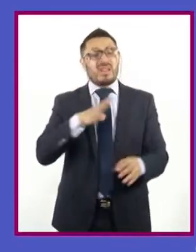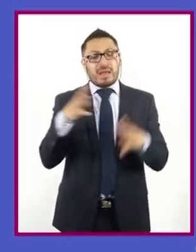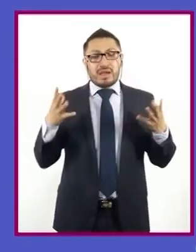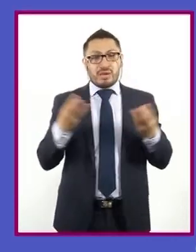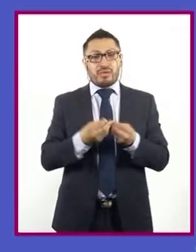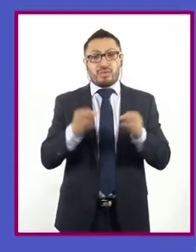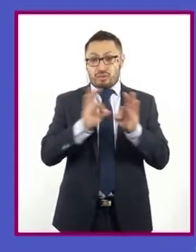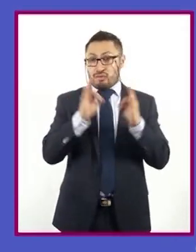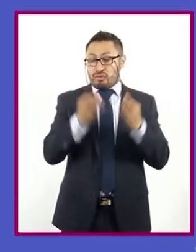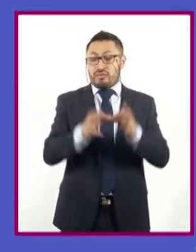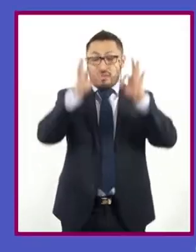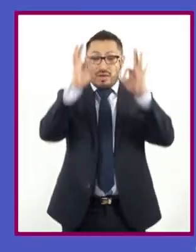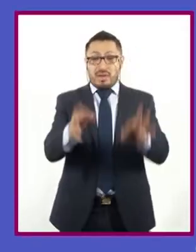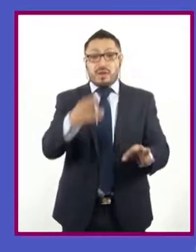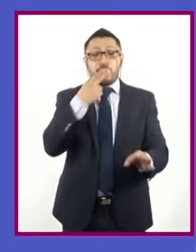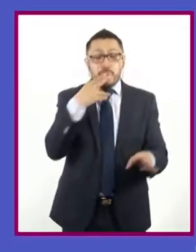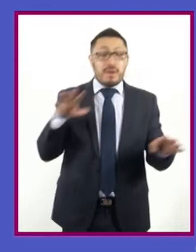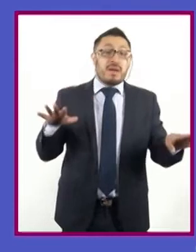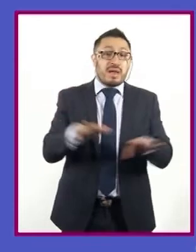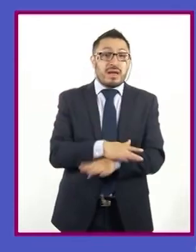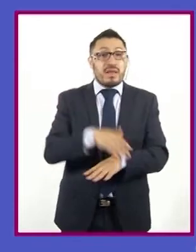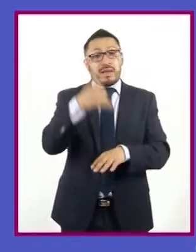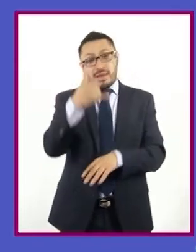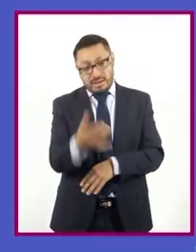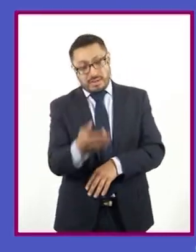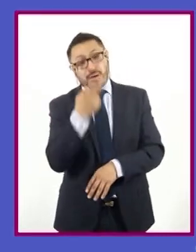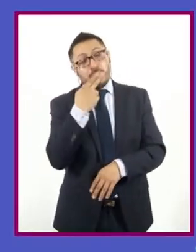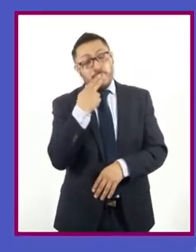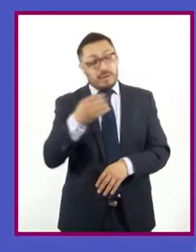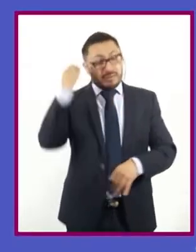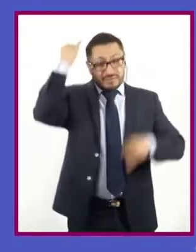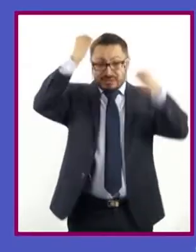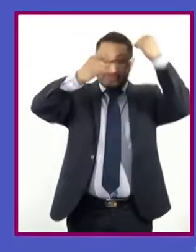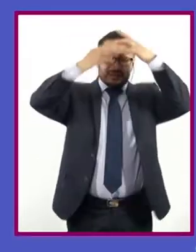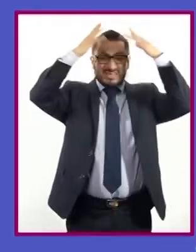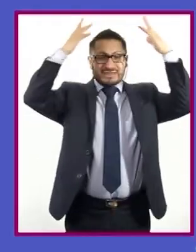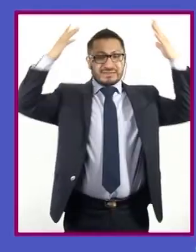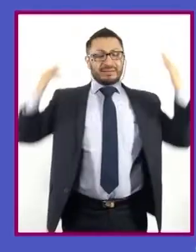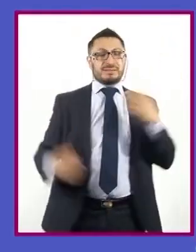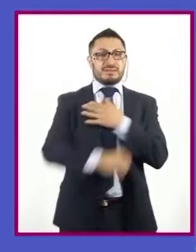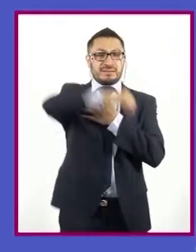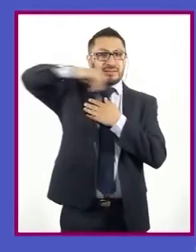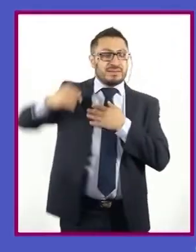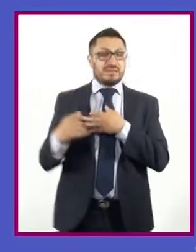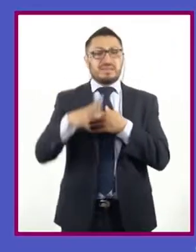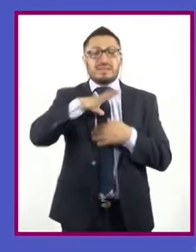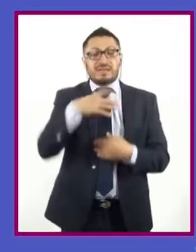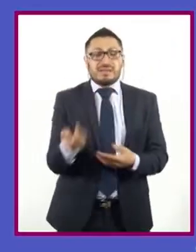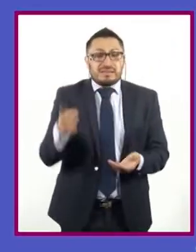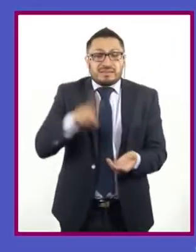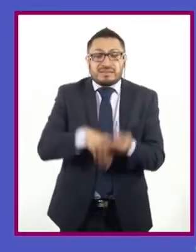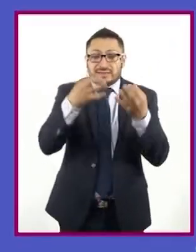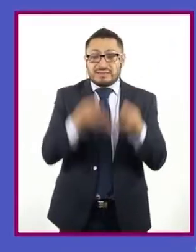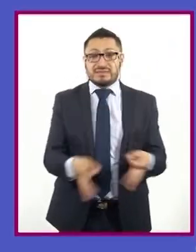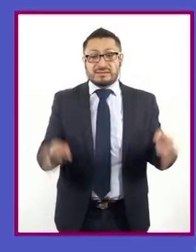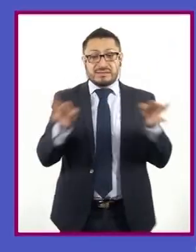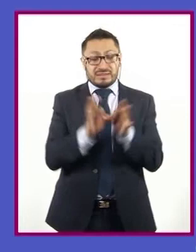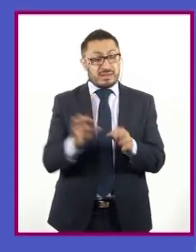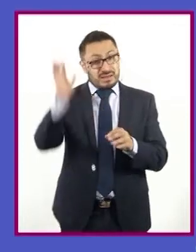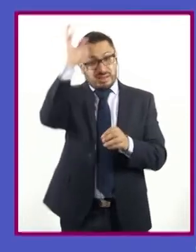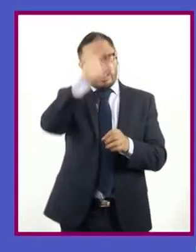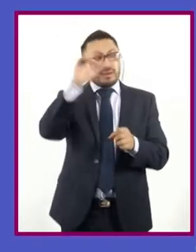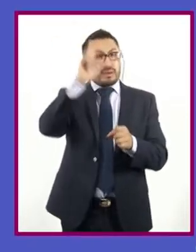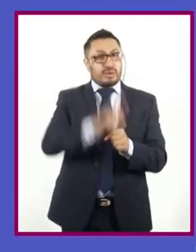específico de usarlos, cambiarlos y emplearlos creativamente. Forma parte vital del acervo de una